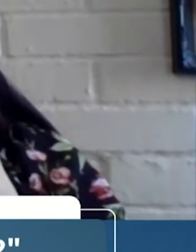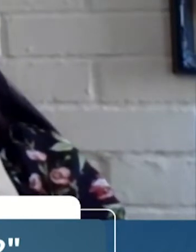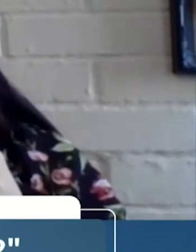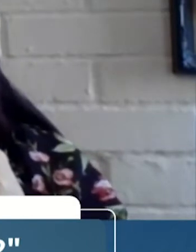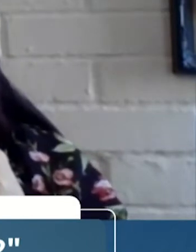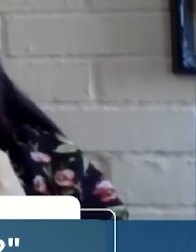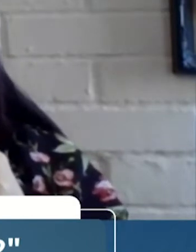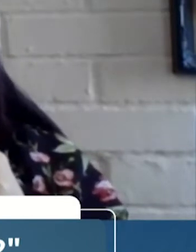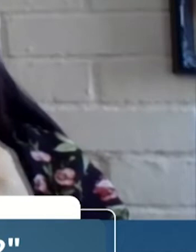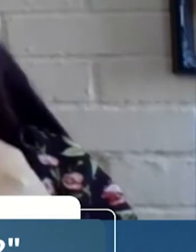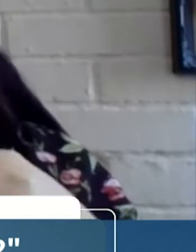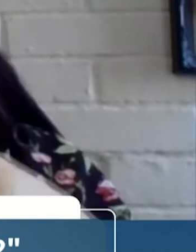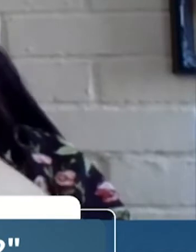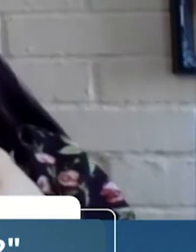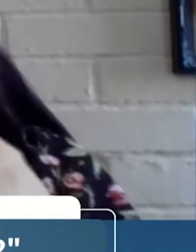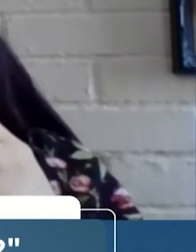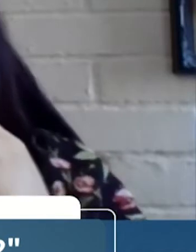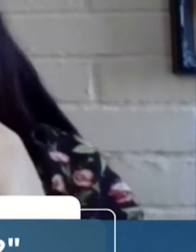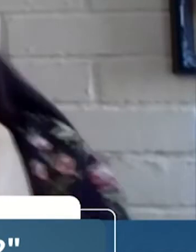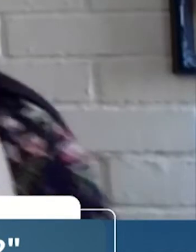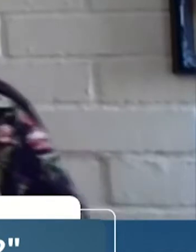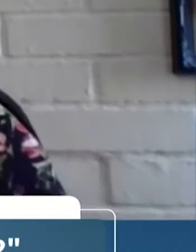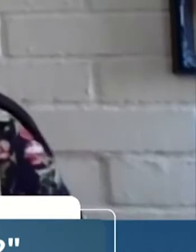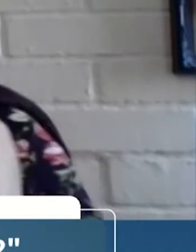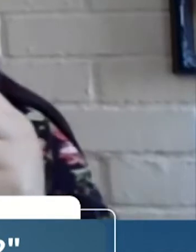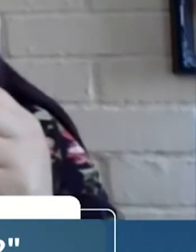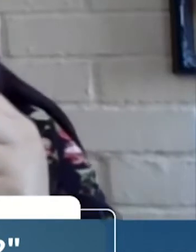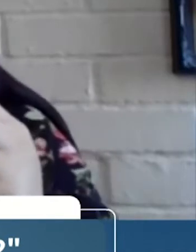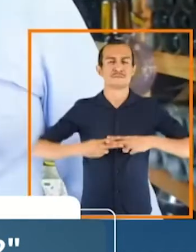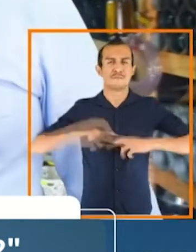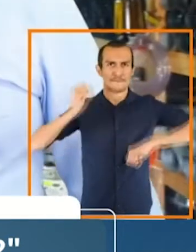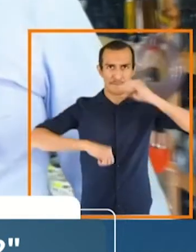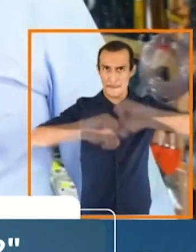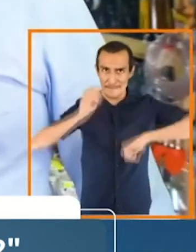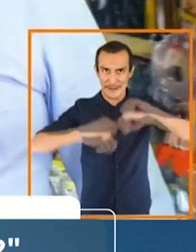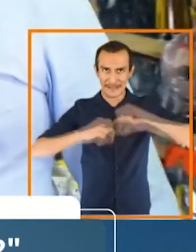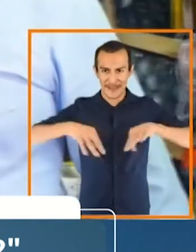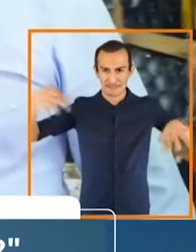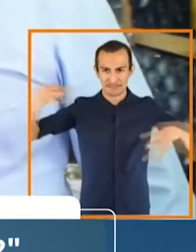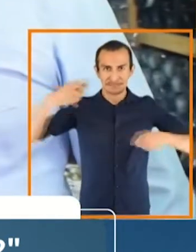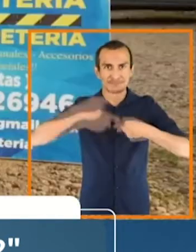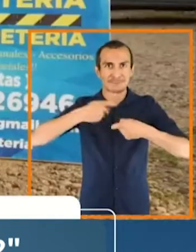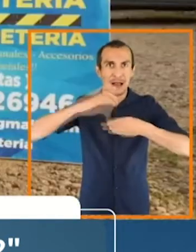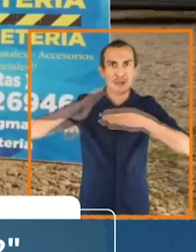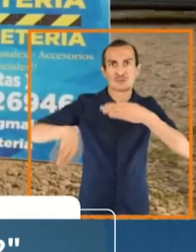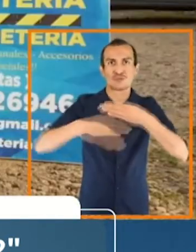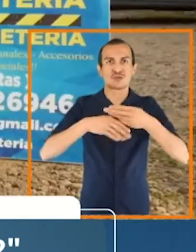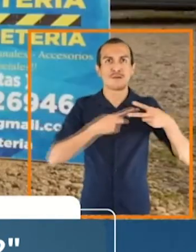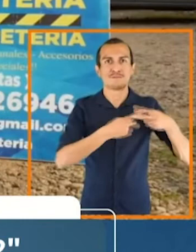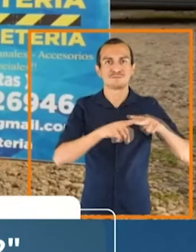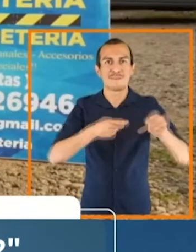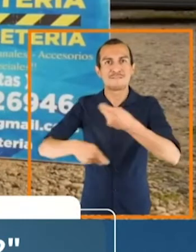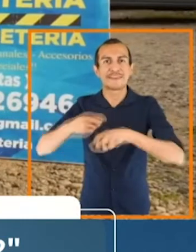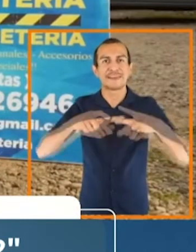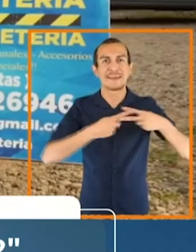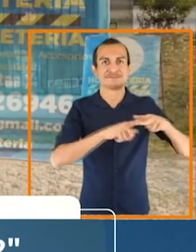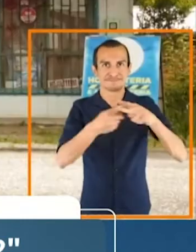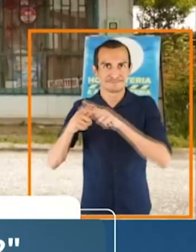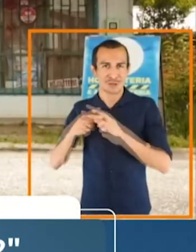Ya. Tengo entendido porque al ser un emprendimiento formal es que ya cumple con el requisito,